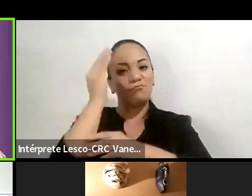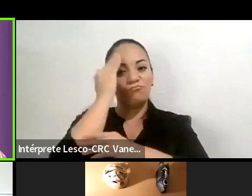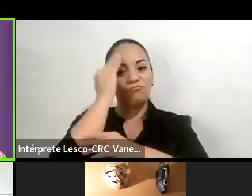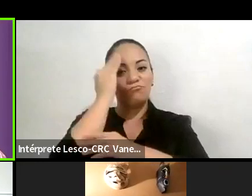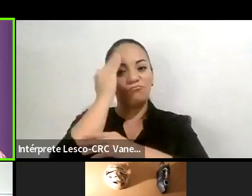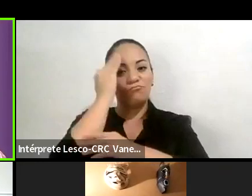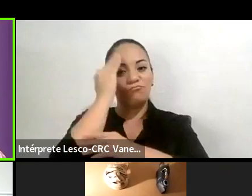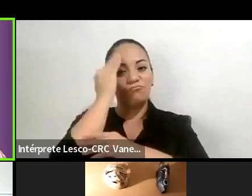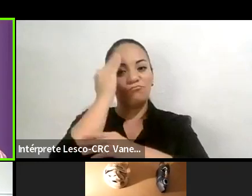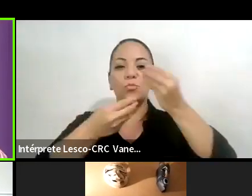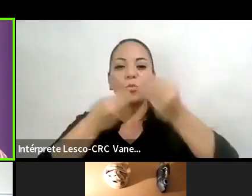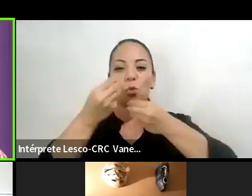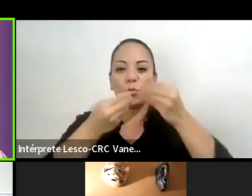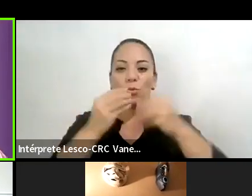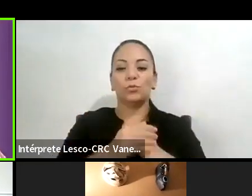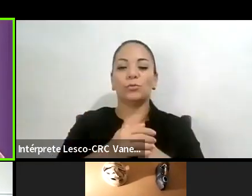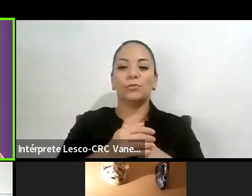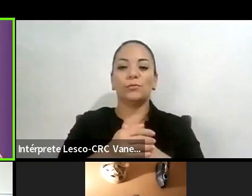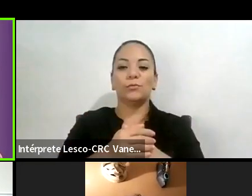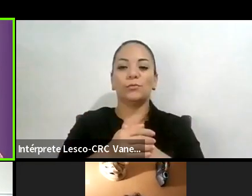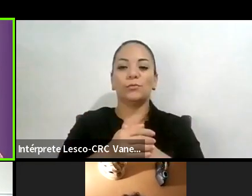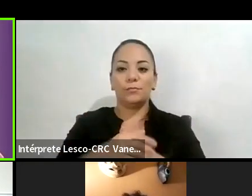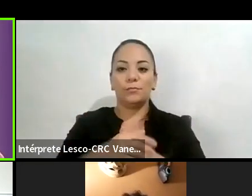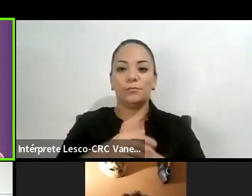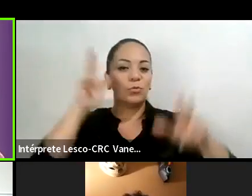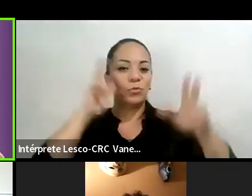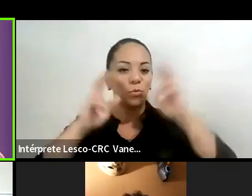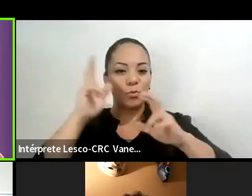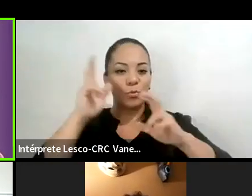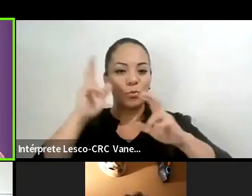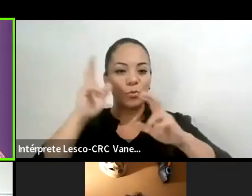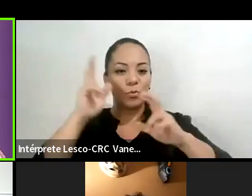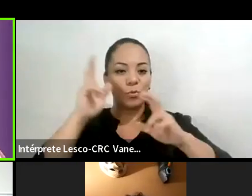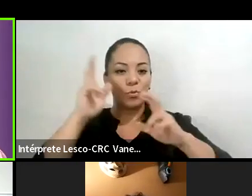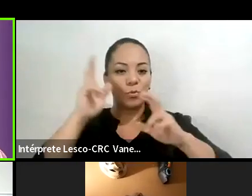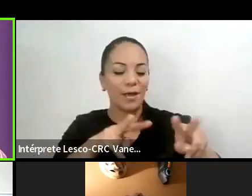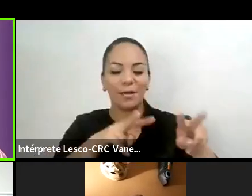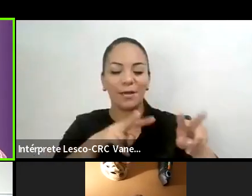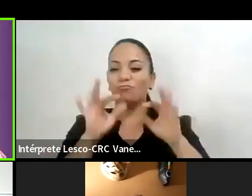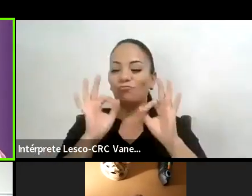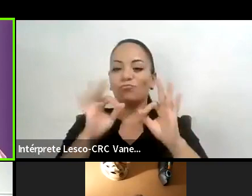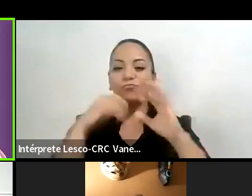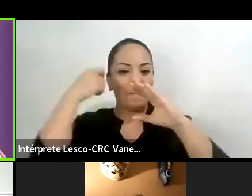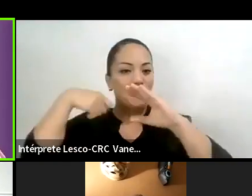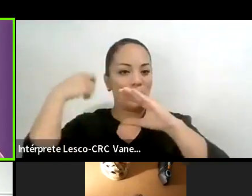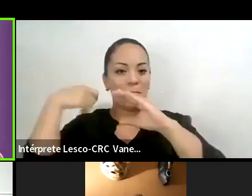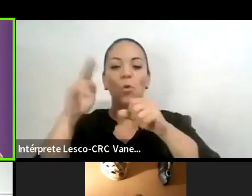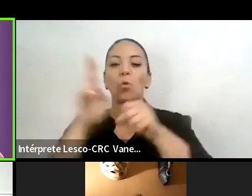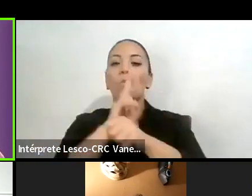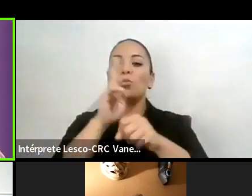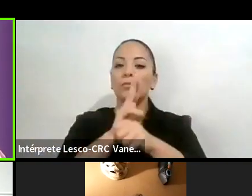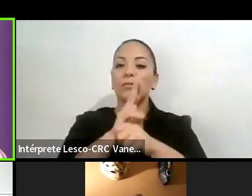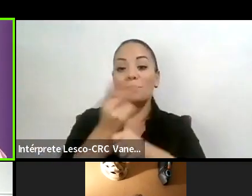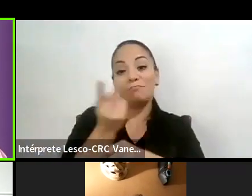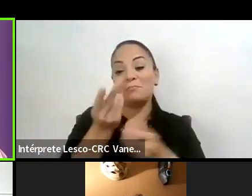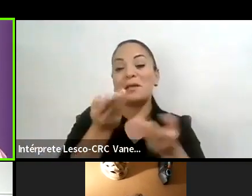estos productos, escuchar el radioteatro, ver el video, y usar estas